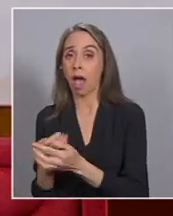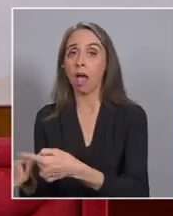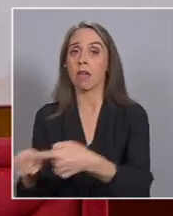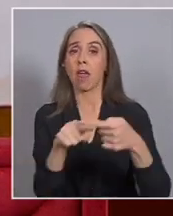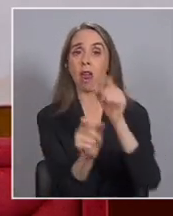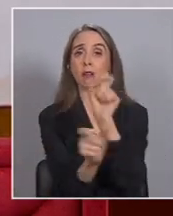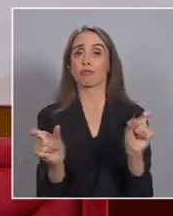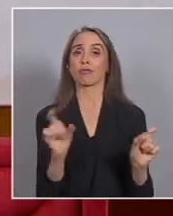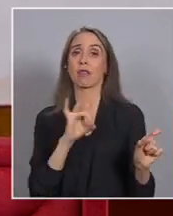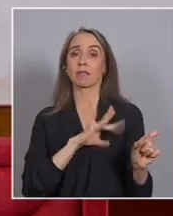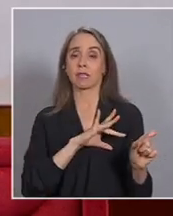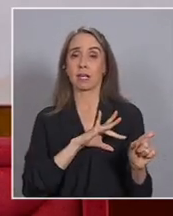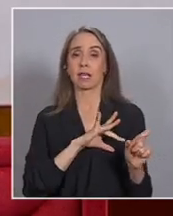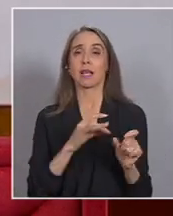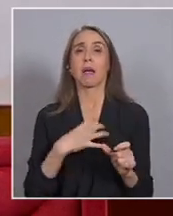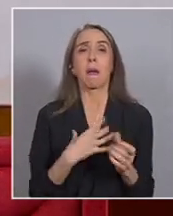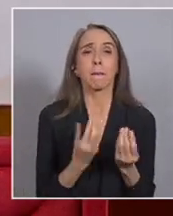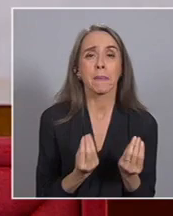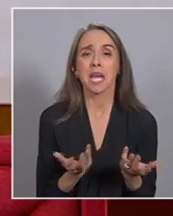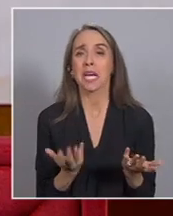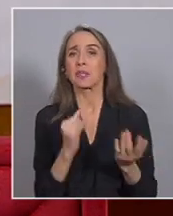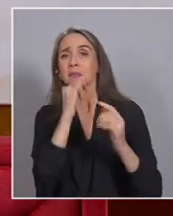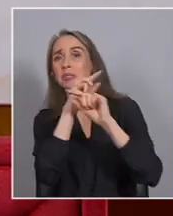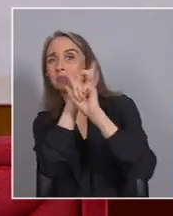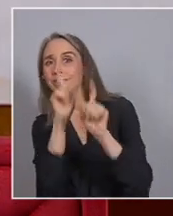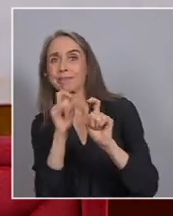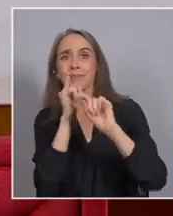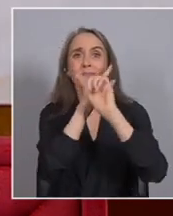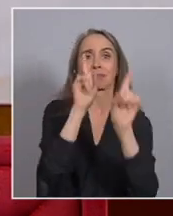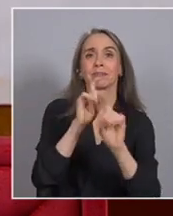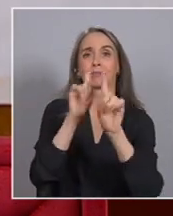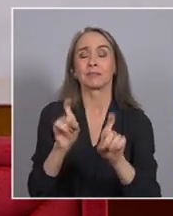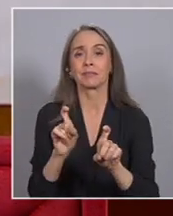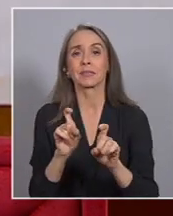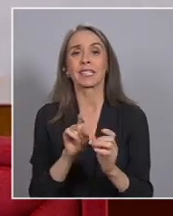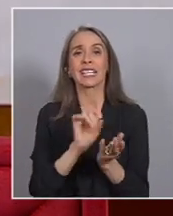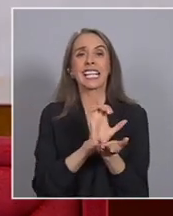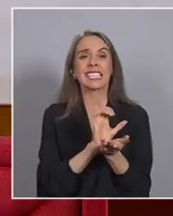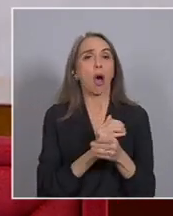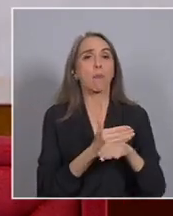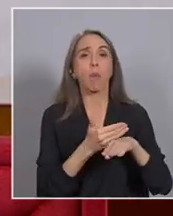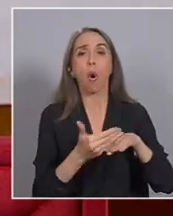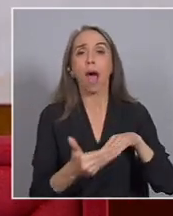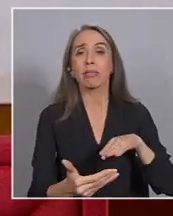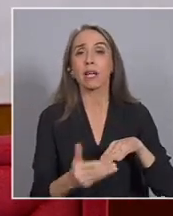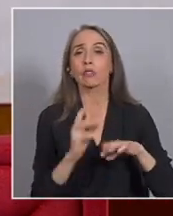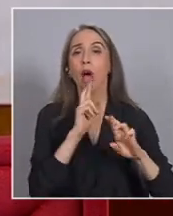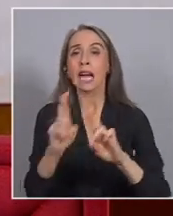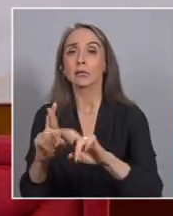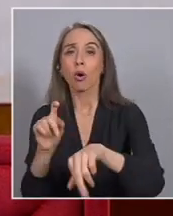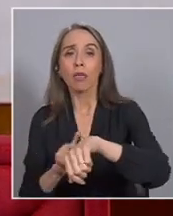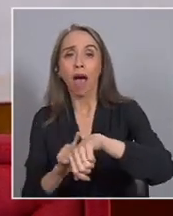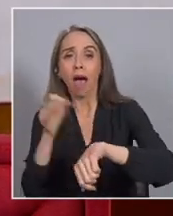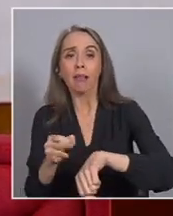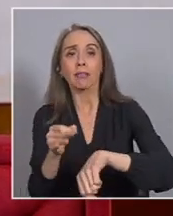chilena, los miedos y las incertidumbres, y el retraso del Estado para darle respuesta